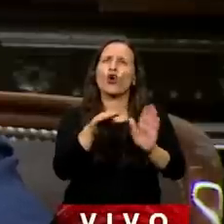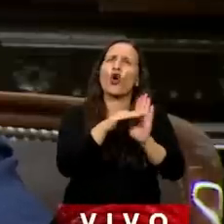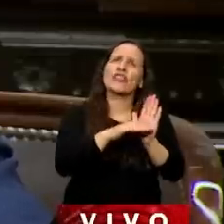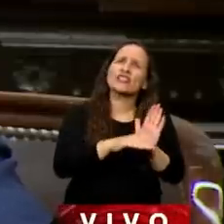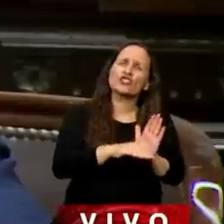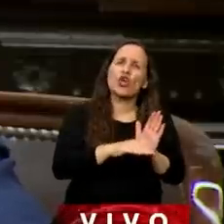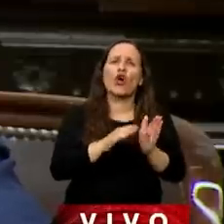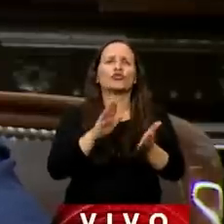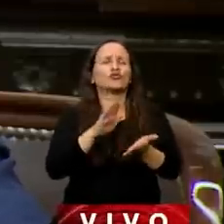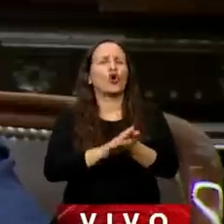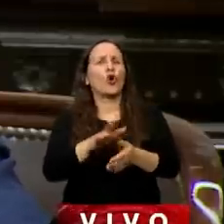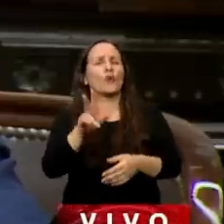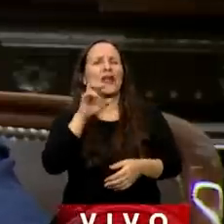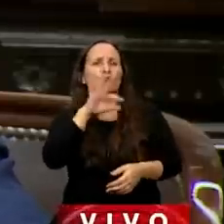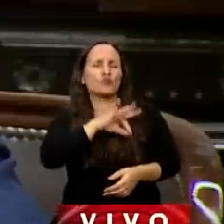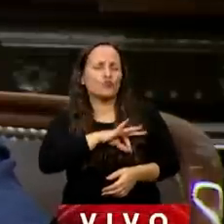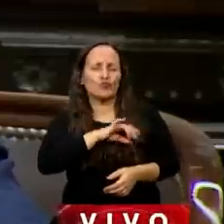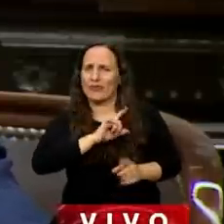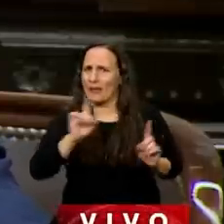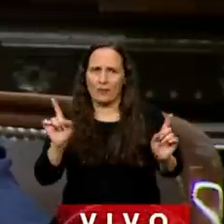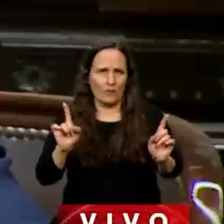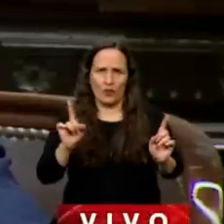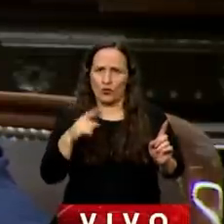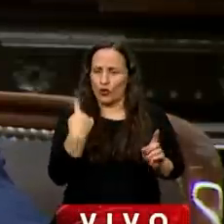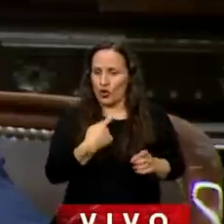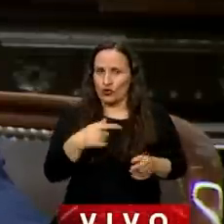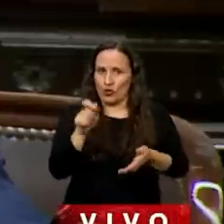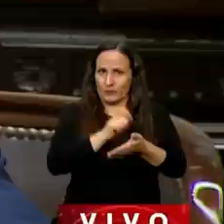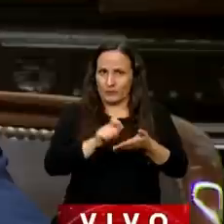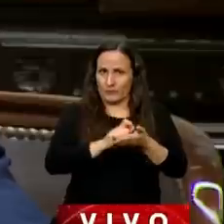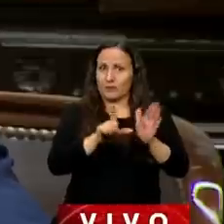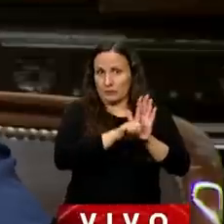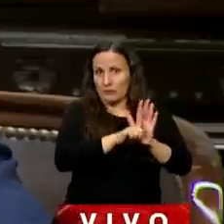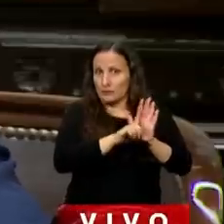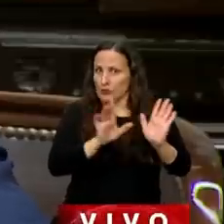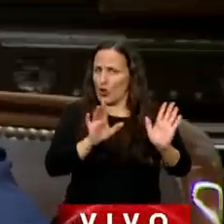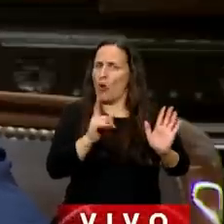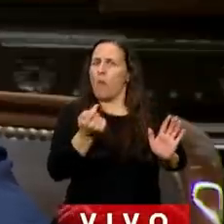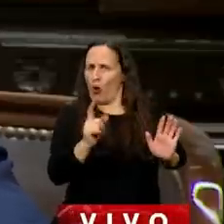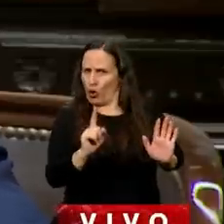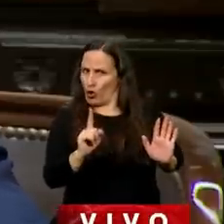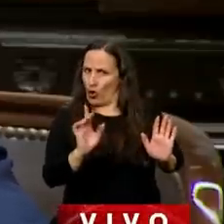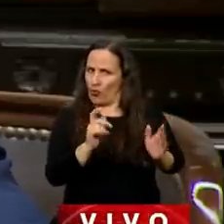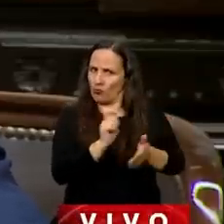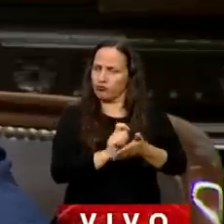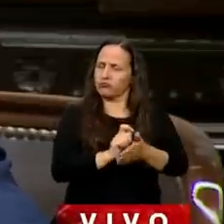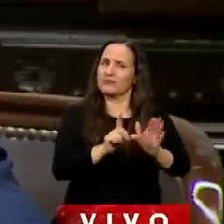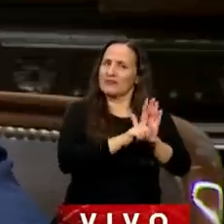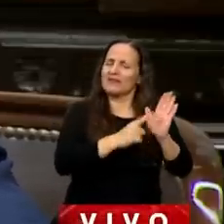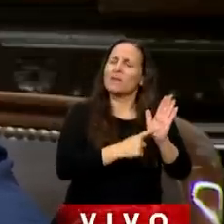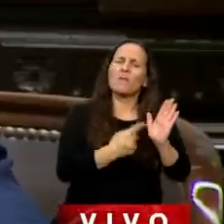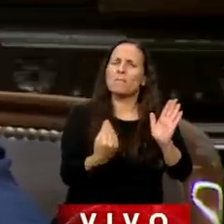la remuneración. Lo que estamos legislando, y no es poco, es